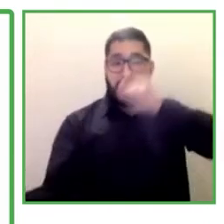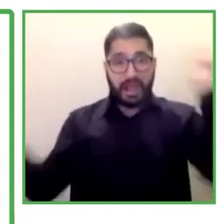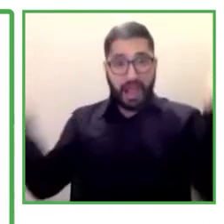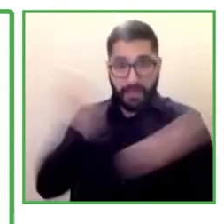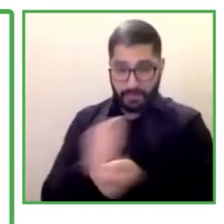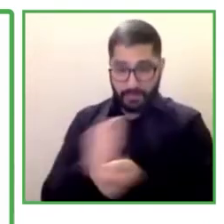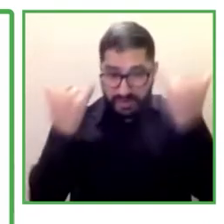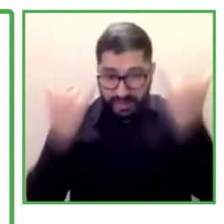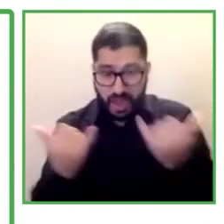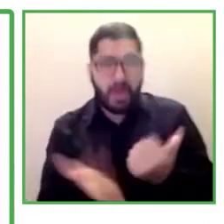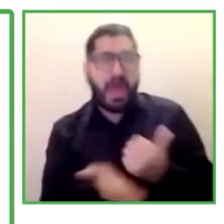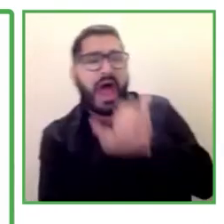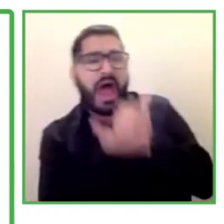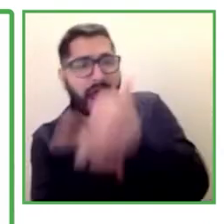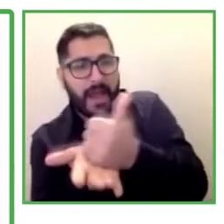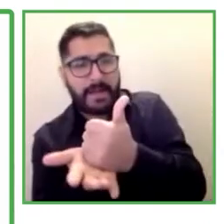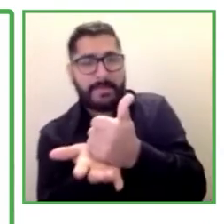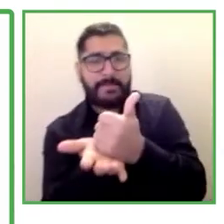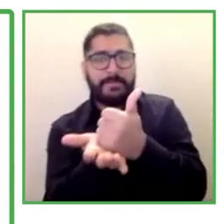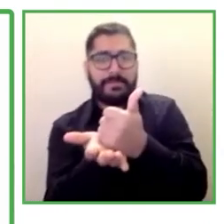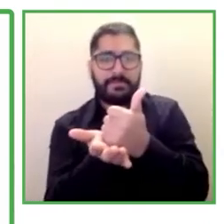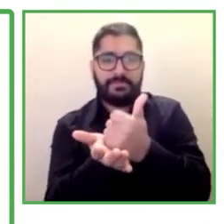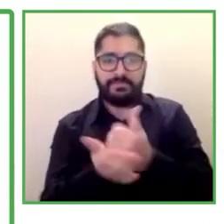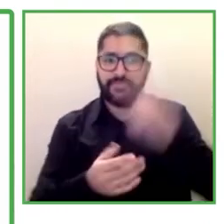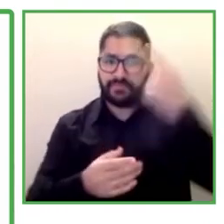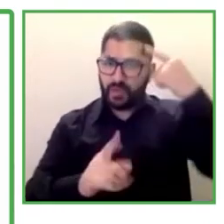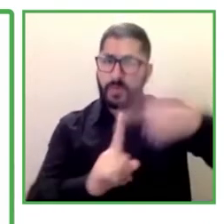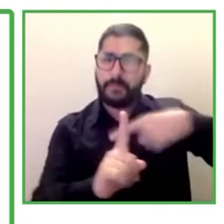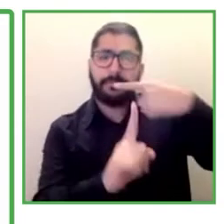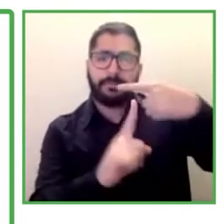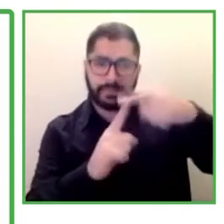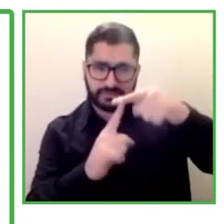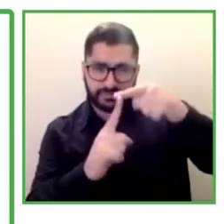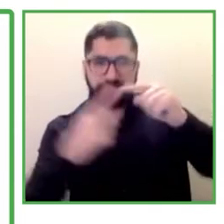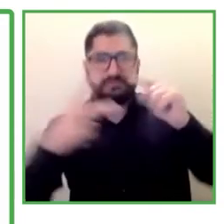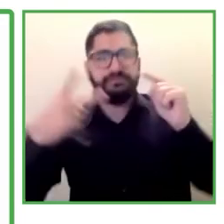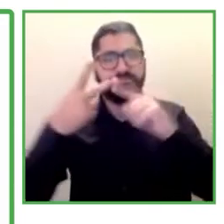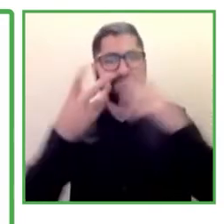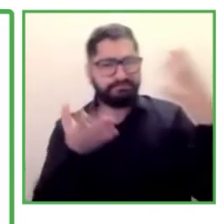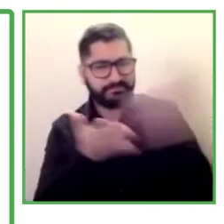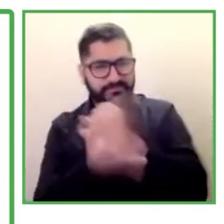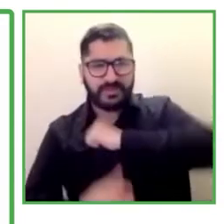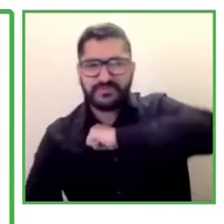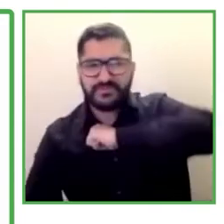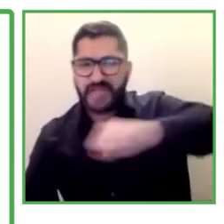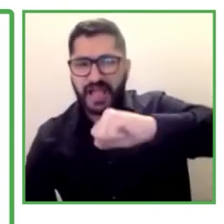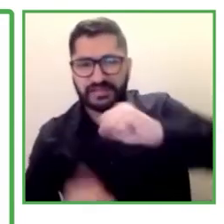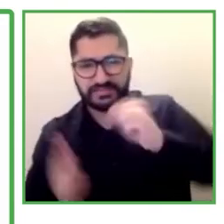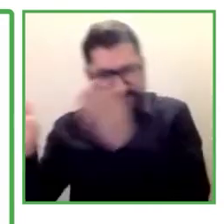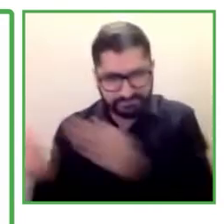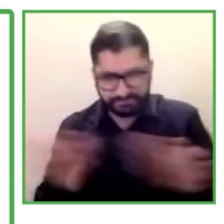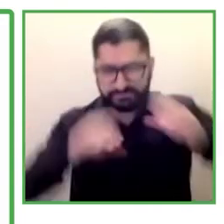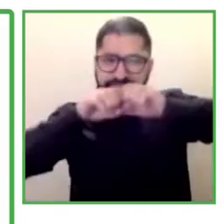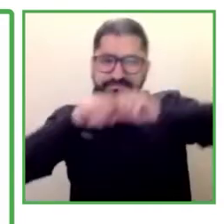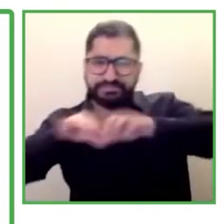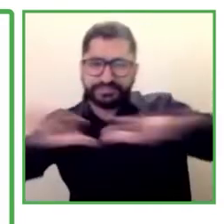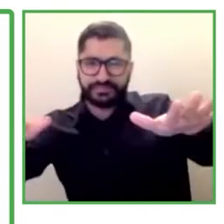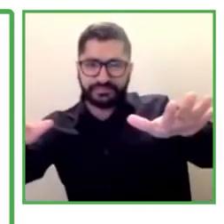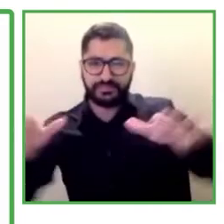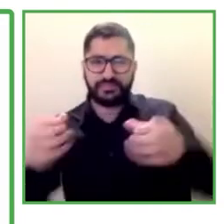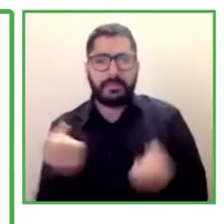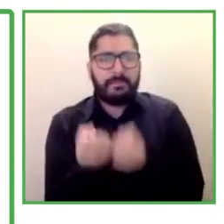que alcance rápidamente a muchas personas para que se puedan producir mejoras sustanciales en su bienestar y